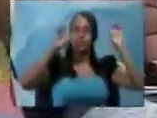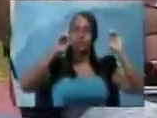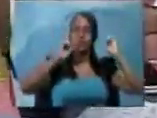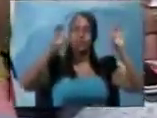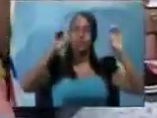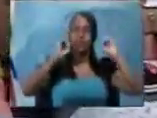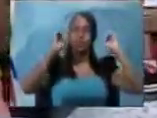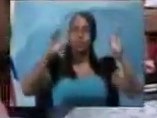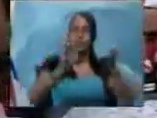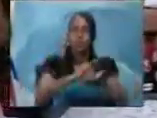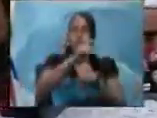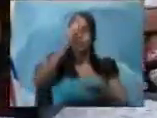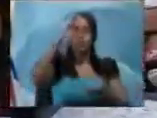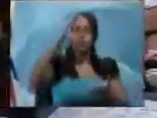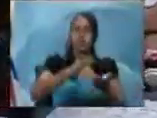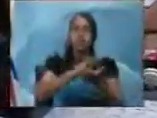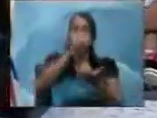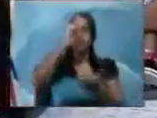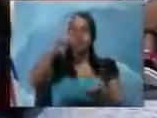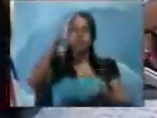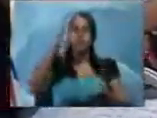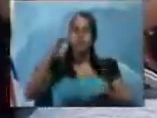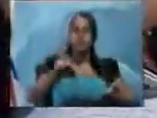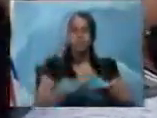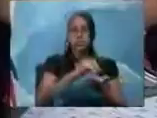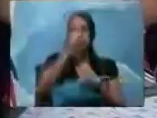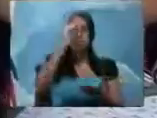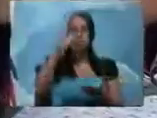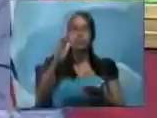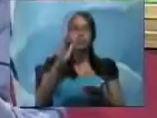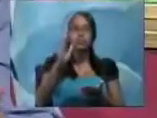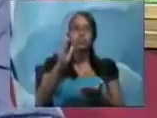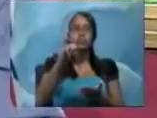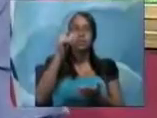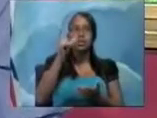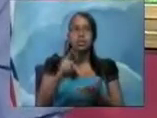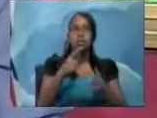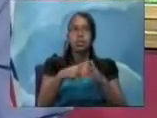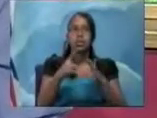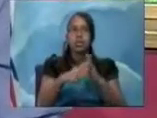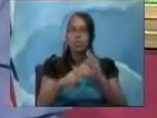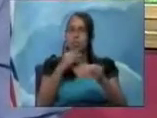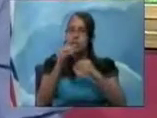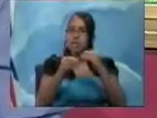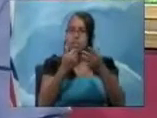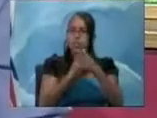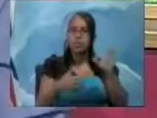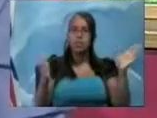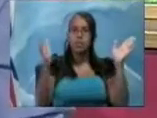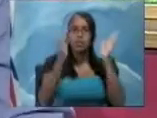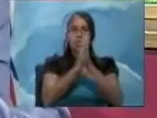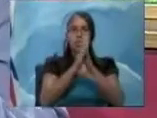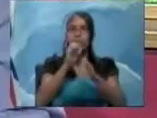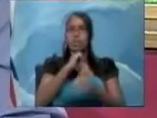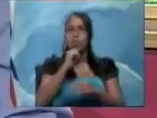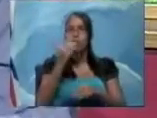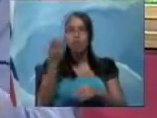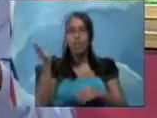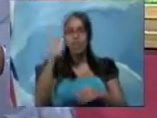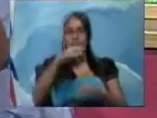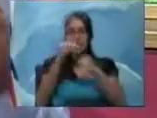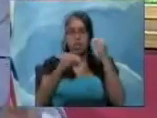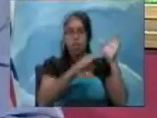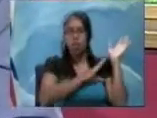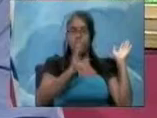a Dios ú Ramón son las cosas que hace el espíritu santo de Dios es lo que está haciendo